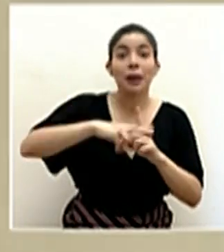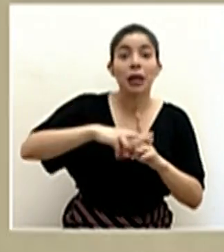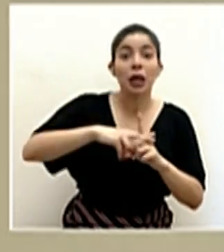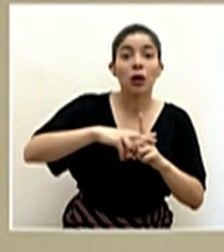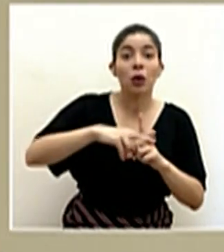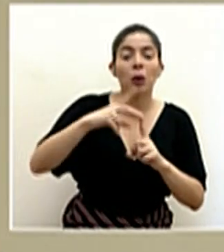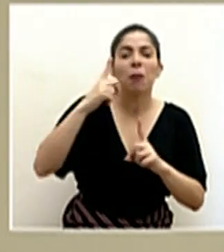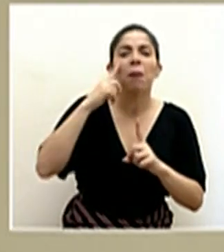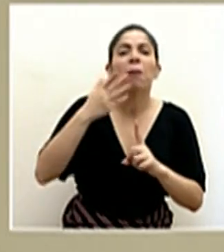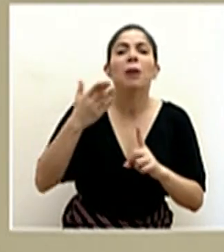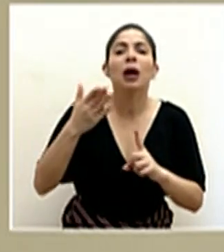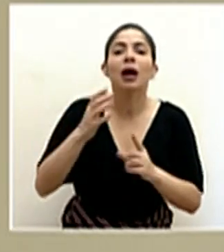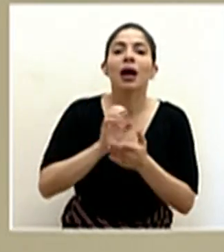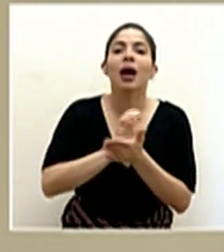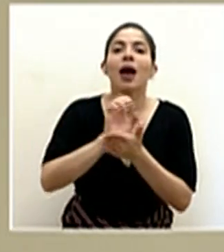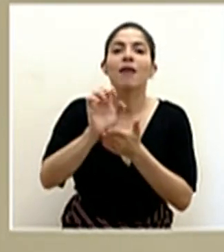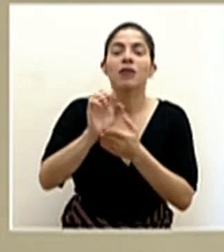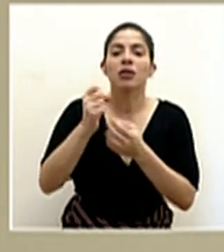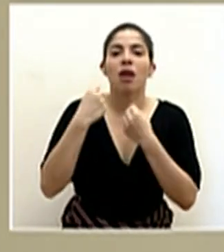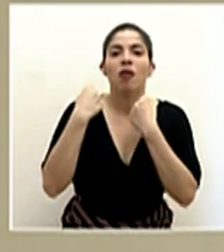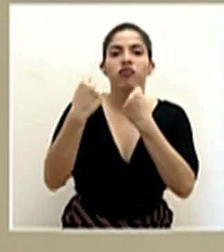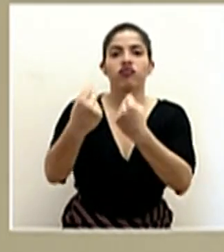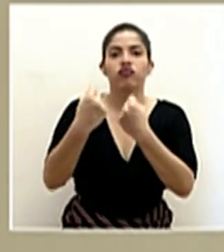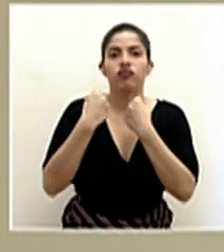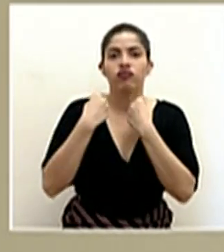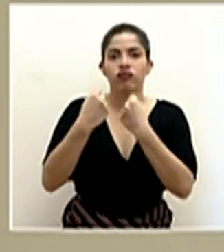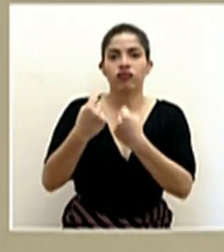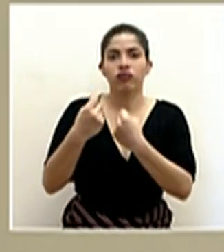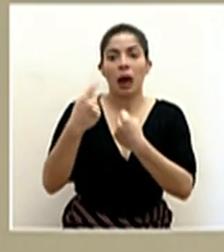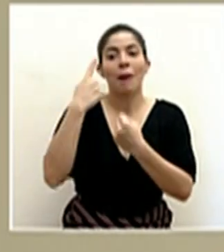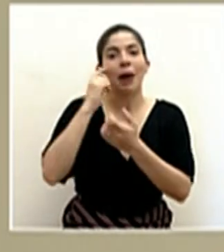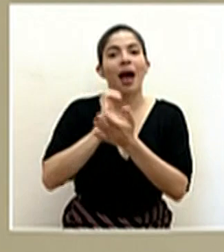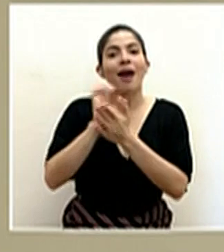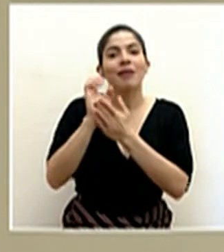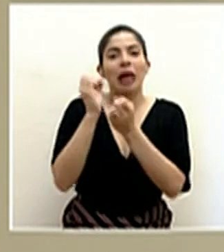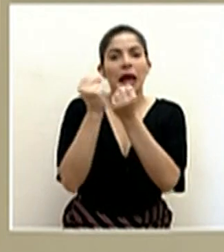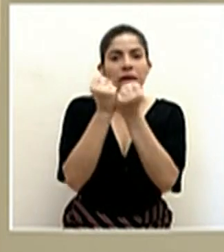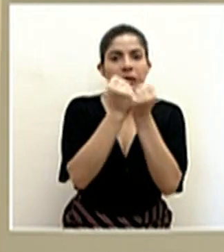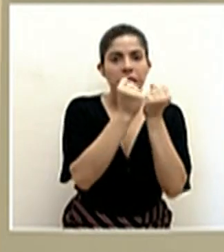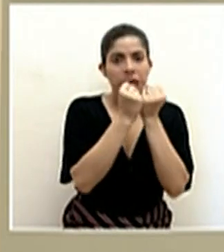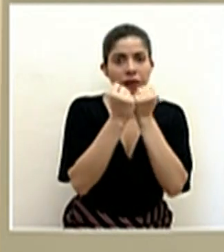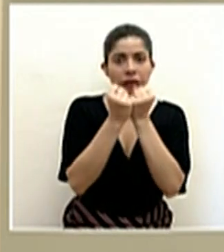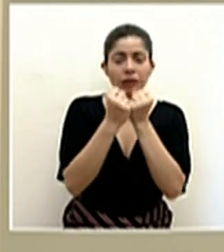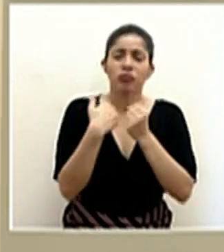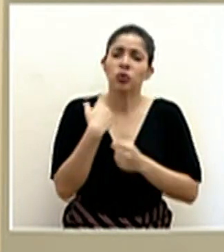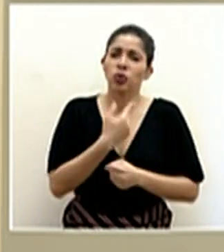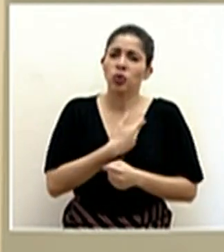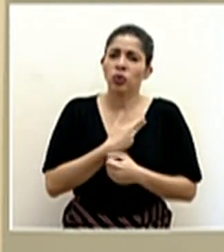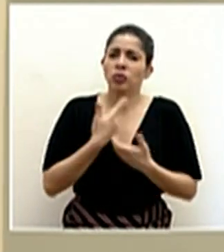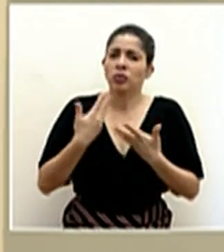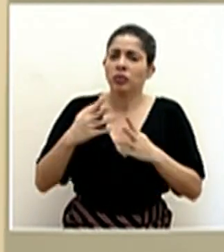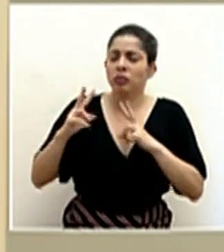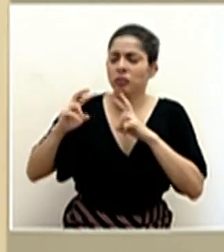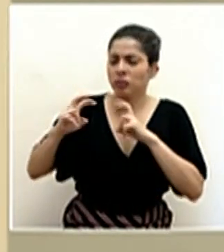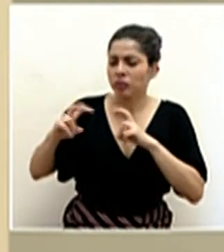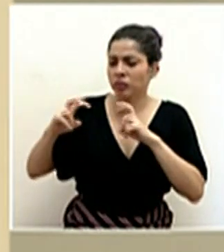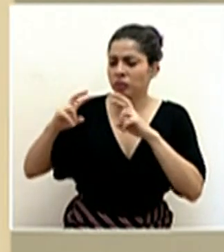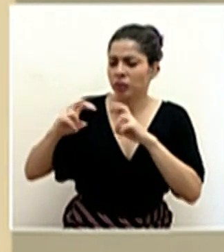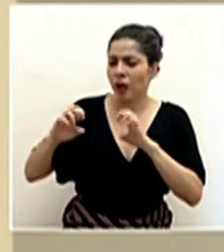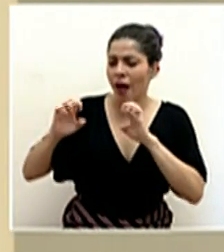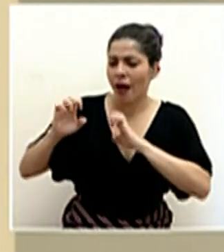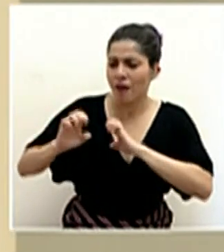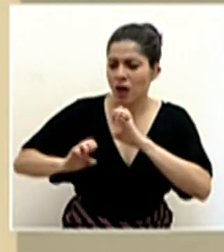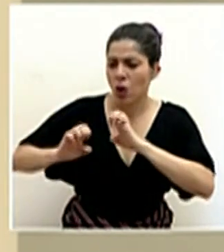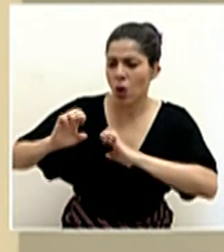para evitar movilizaciones que generan conglomeraciones. Obviamente, pues nosotros hemos ido evaluando el avance de